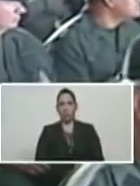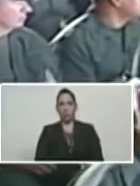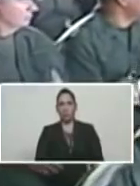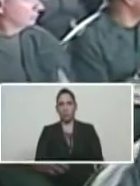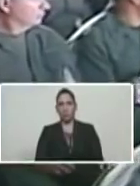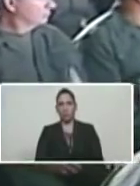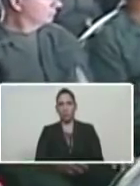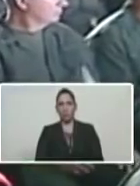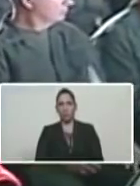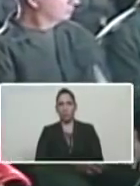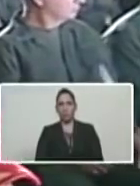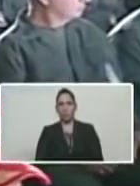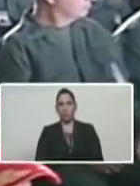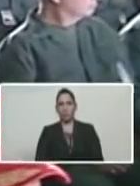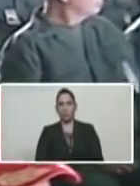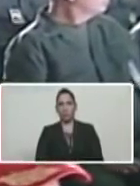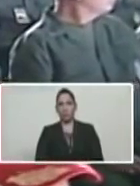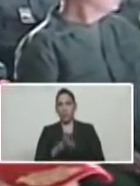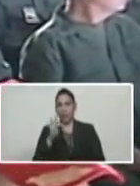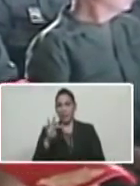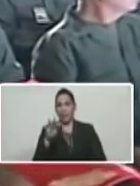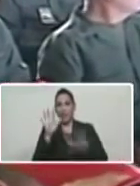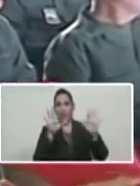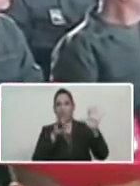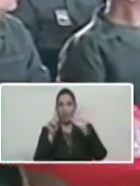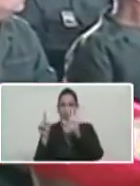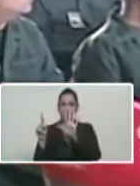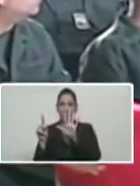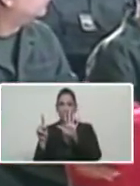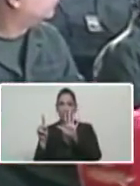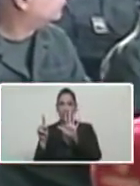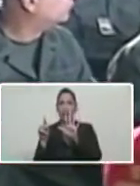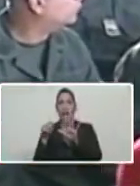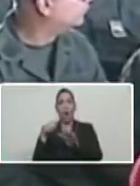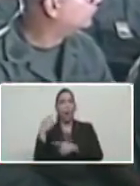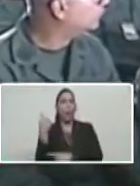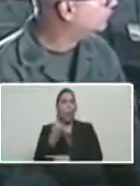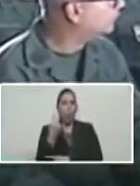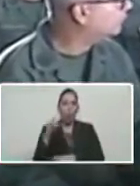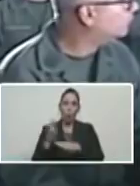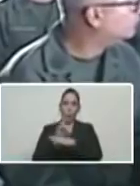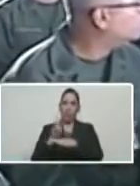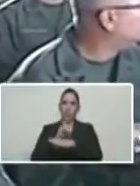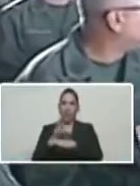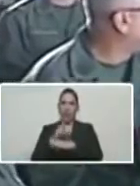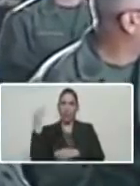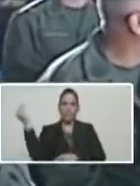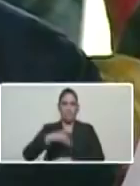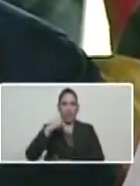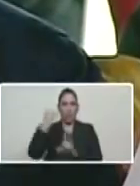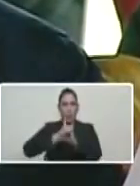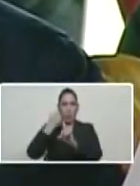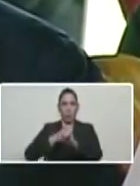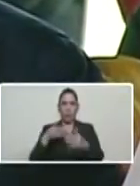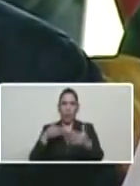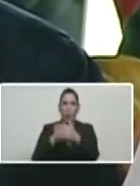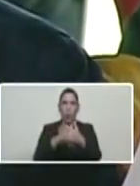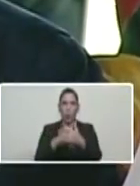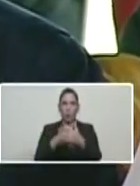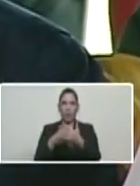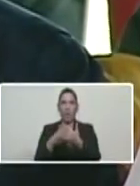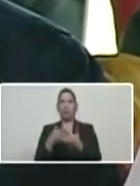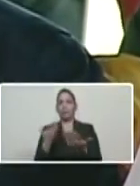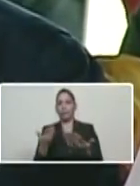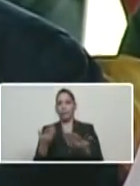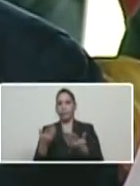Grupo 16 es una de las unidades que más lucha contra la dependencia tecnológica imperialista y más